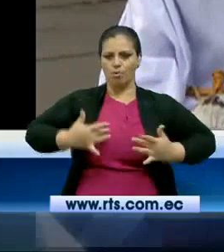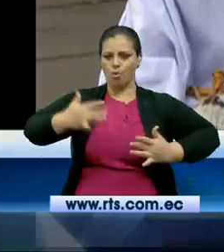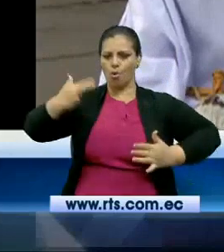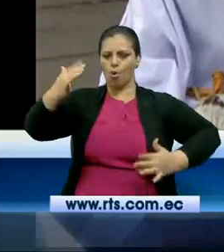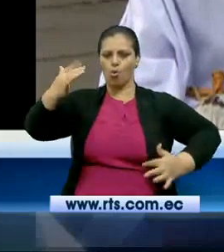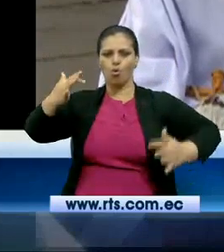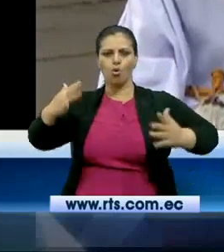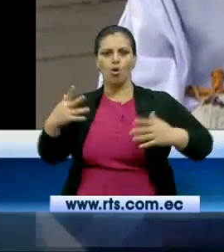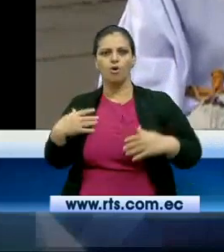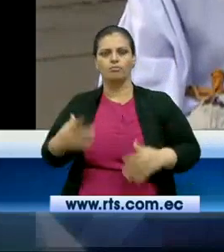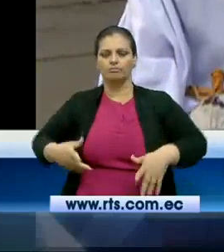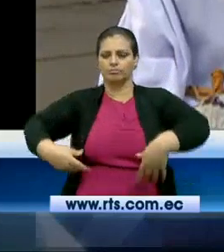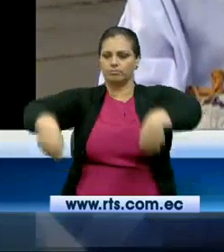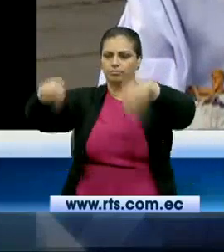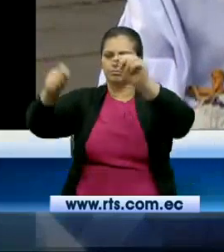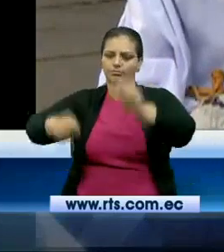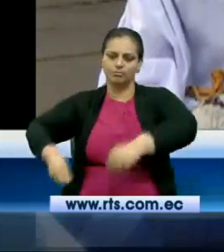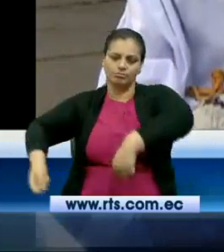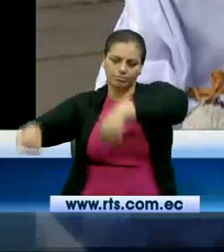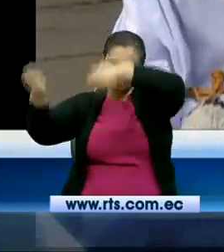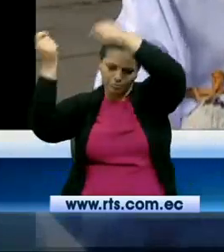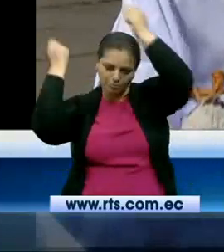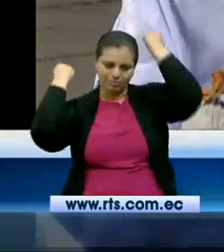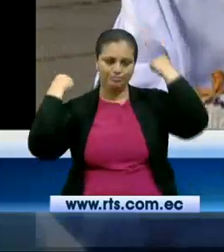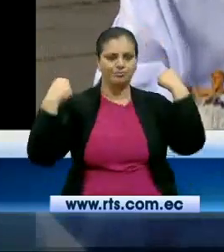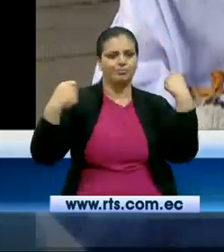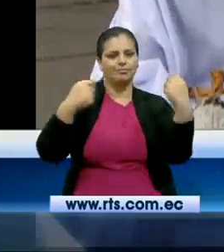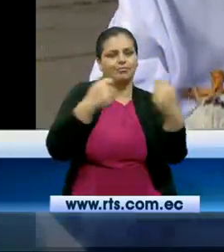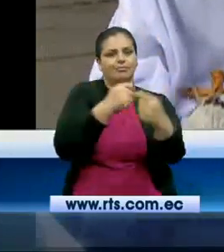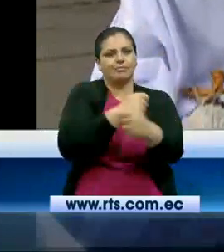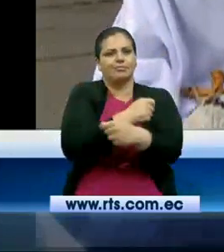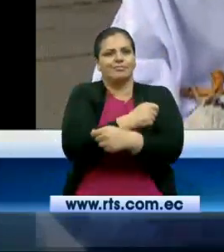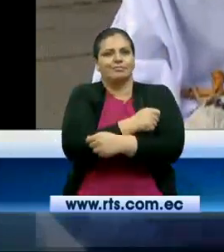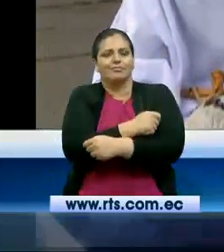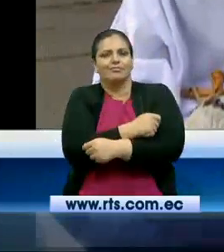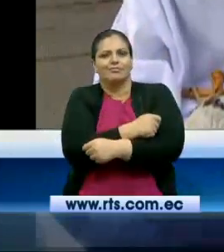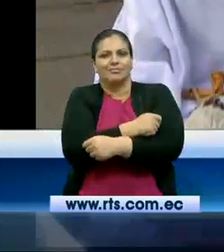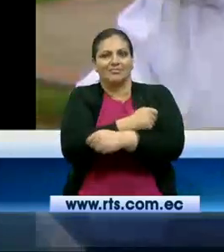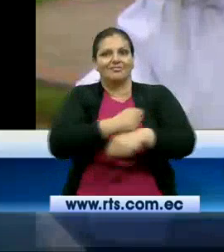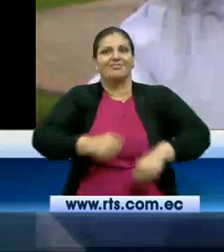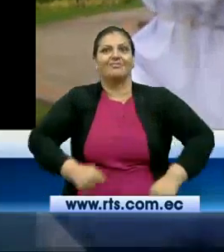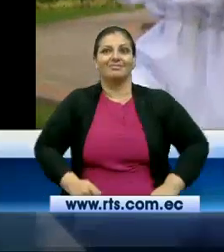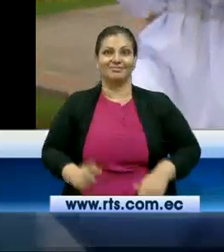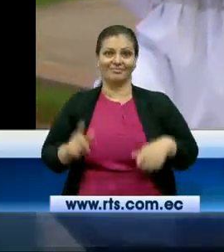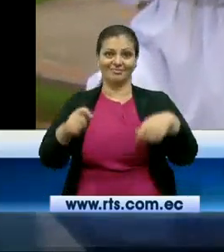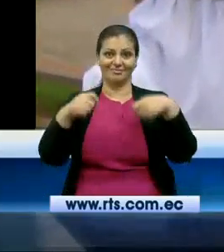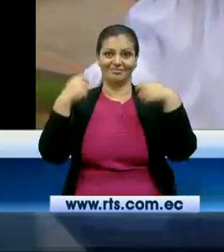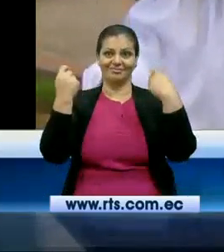su chale. Y ahí lo que hacían, empezaba, era una antelación a la fiesta mayor.